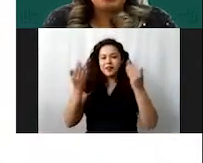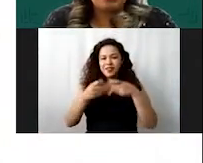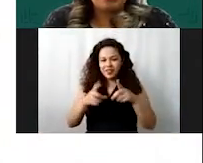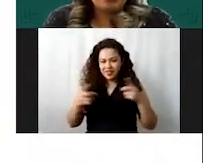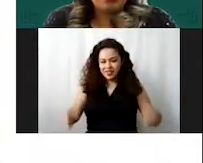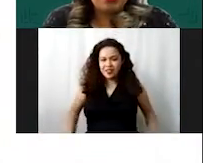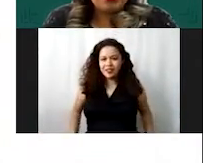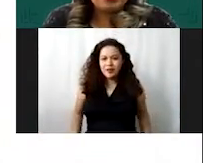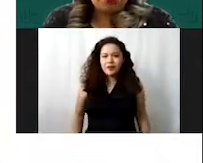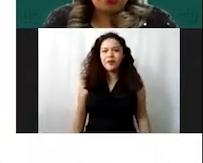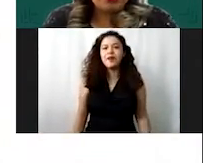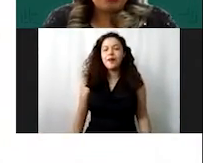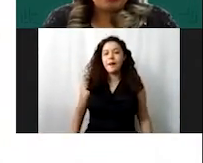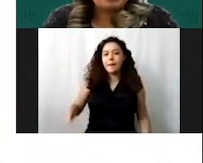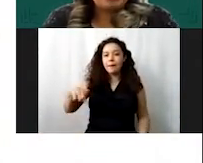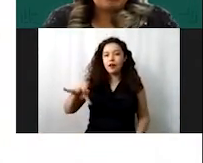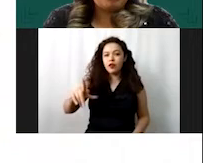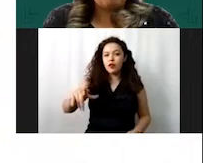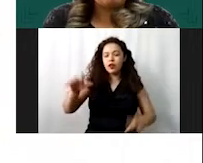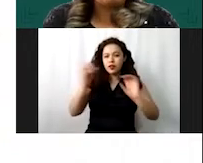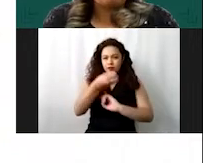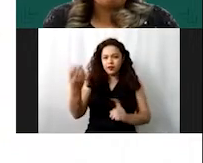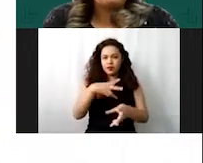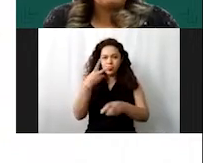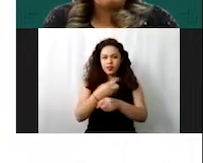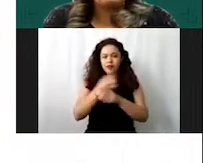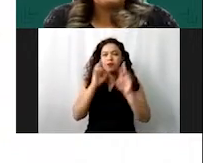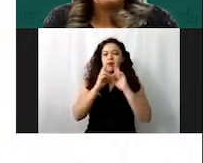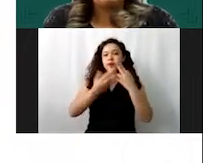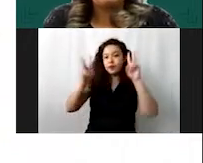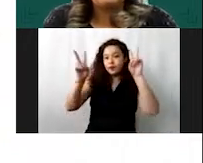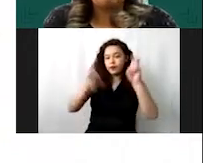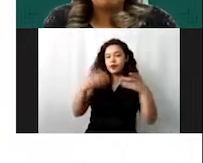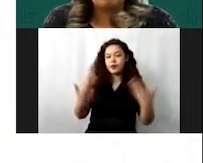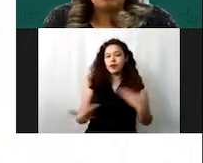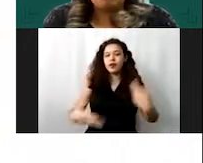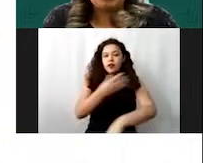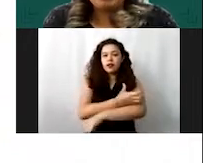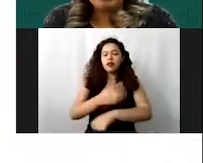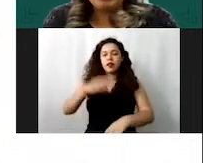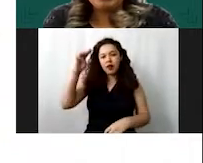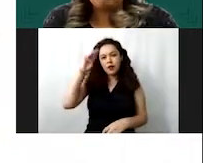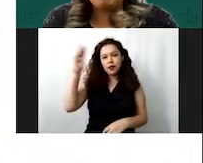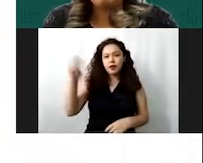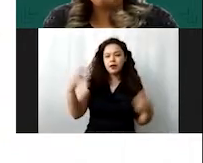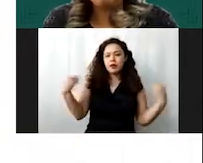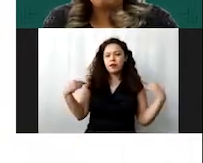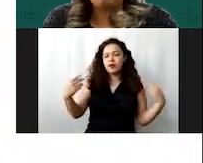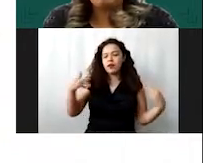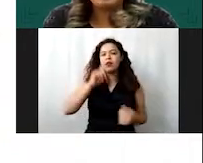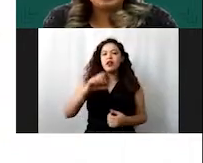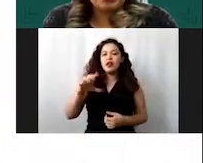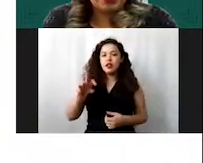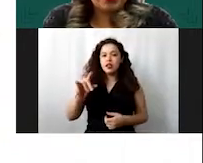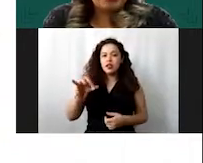de Organización, la segunda sesión de este tema, y nos acompaña la maestra Cristina Garibay Bagnis y el maestro Luis